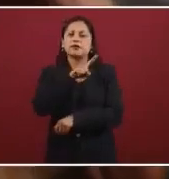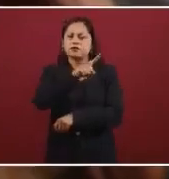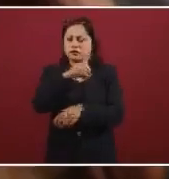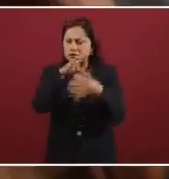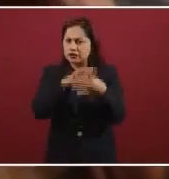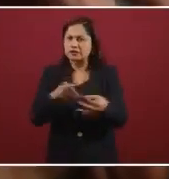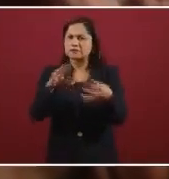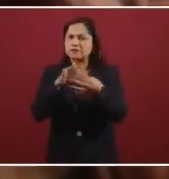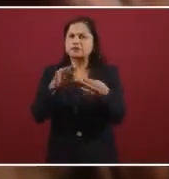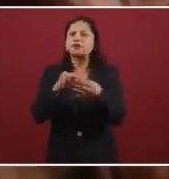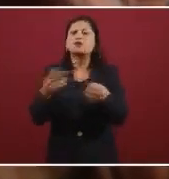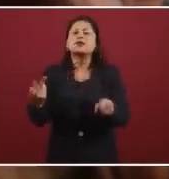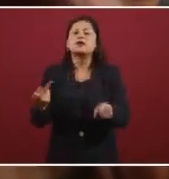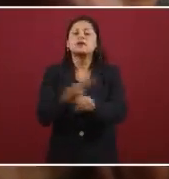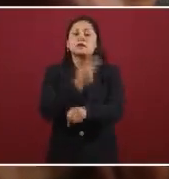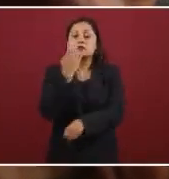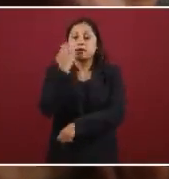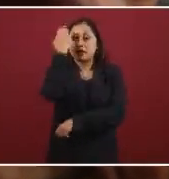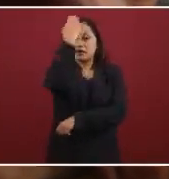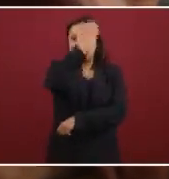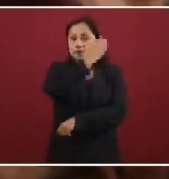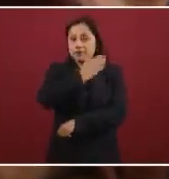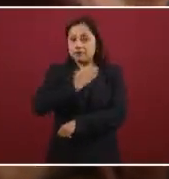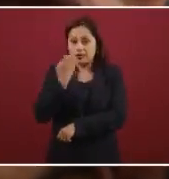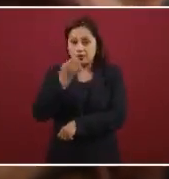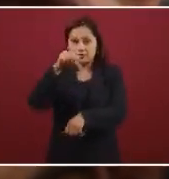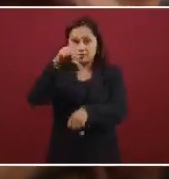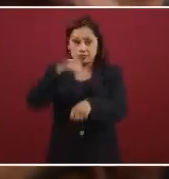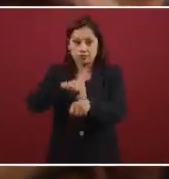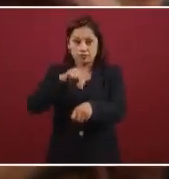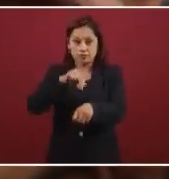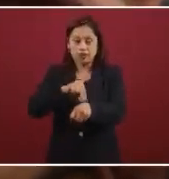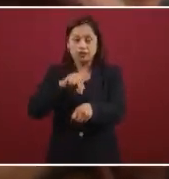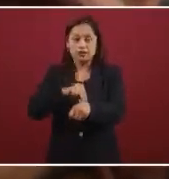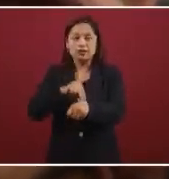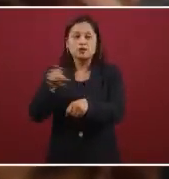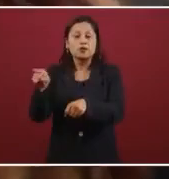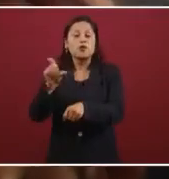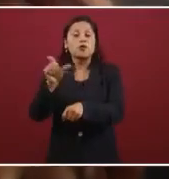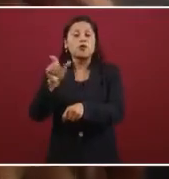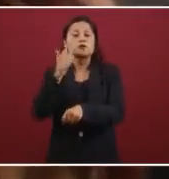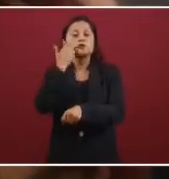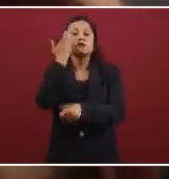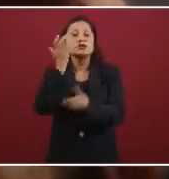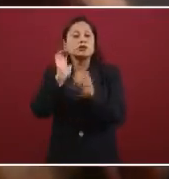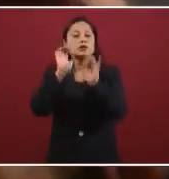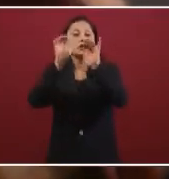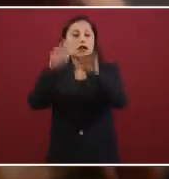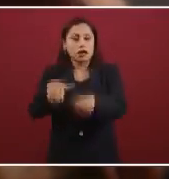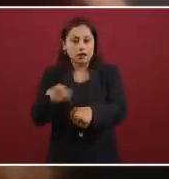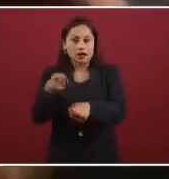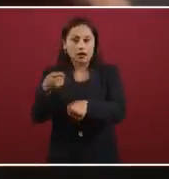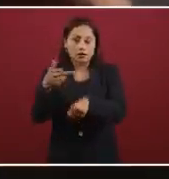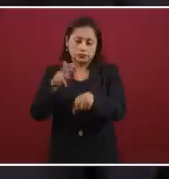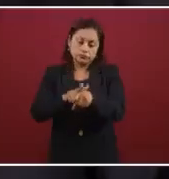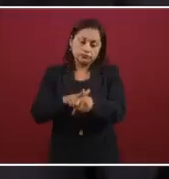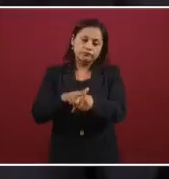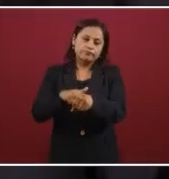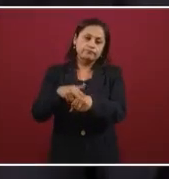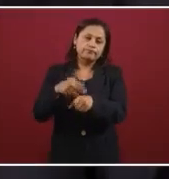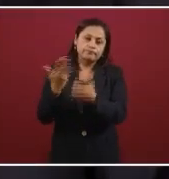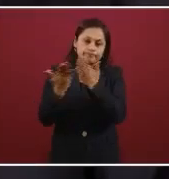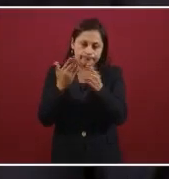Hay un examen, una evaluación que es el Examen Nacional de Aspirantes a Residencias Médicas y otra serie de evaluaciones que les sirven a ellos de filtros